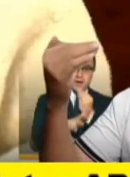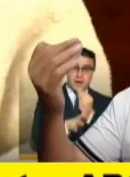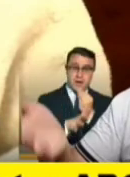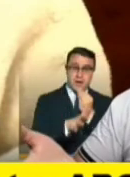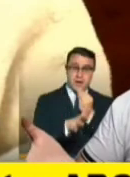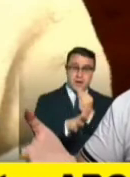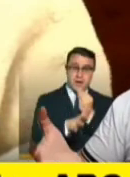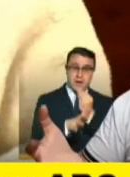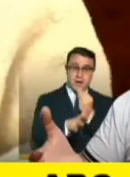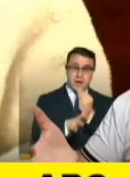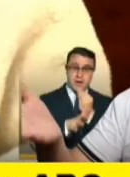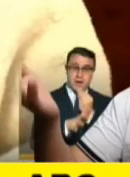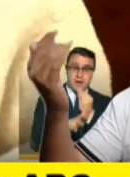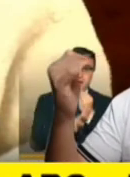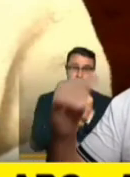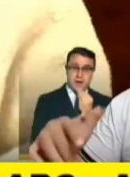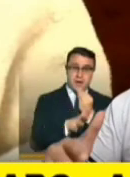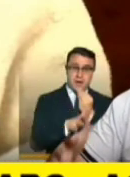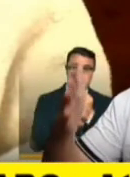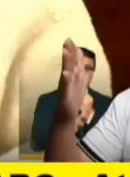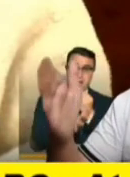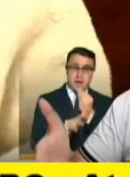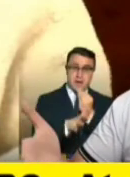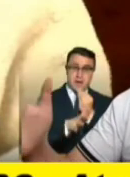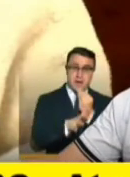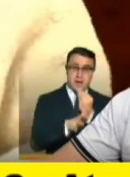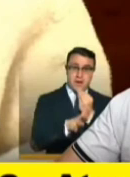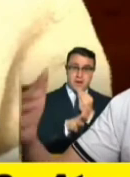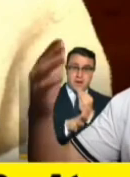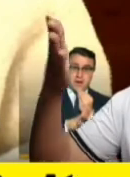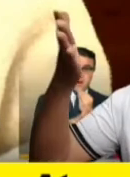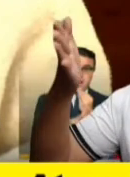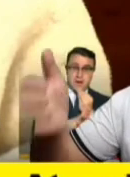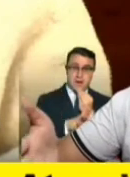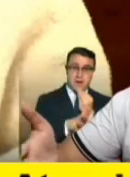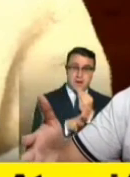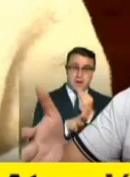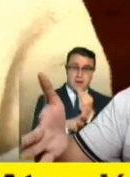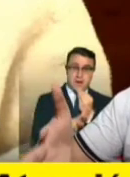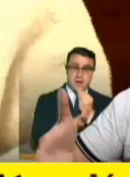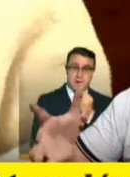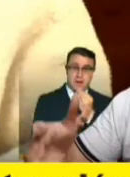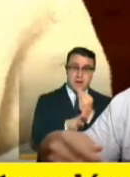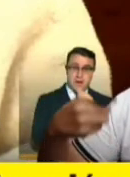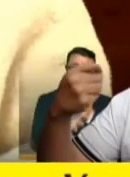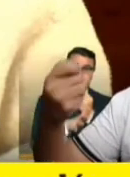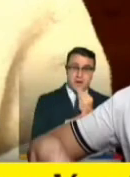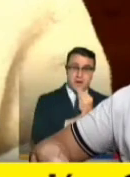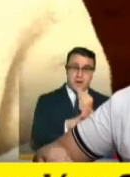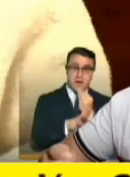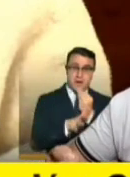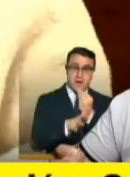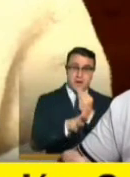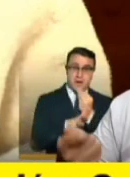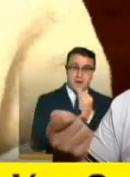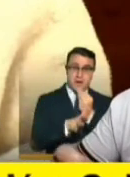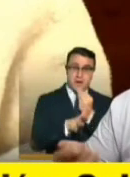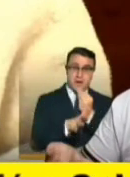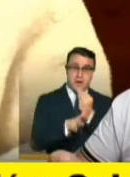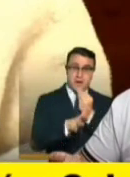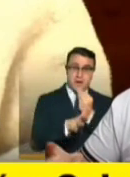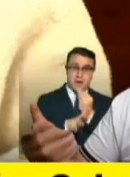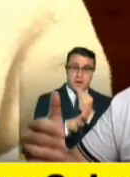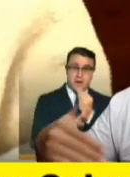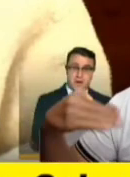pensional, vamos a ver qué se surte, él volvió a decir que el abuelito necesita ese apoyo económico, pues, para que tenga una